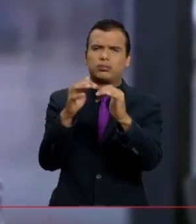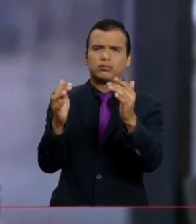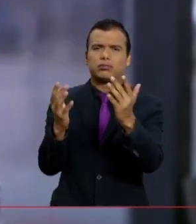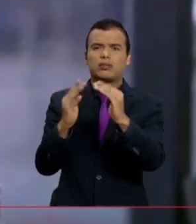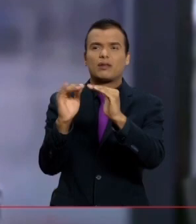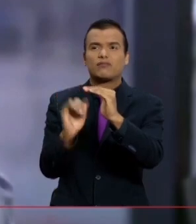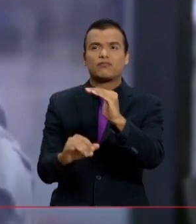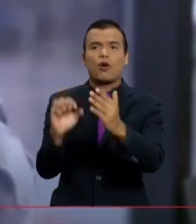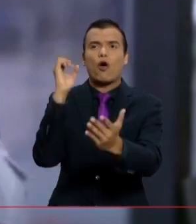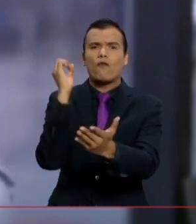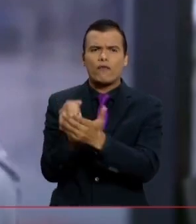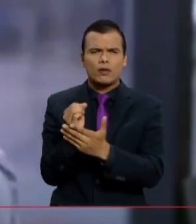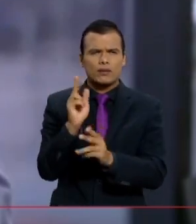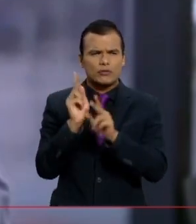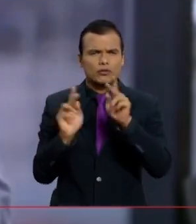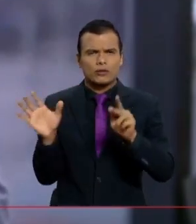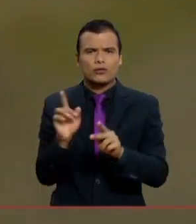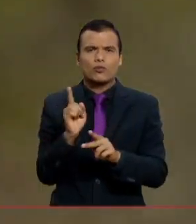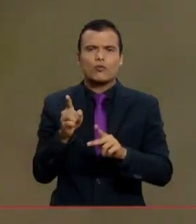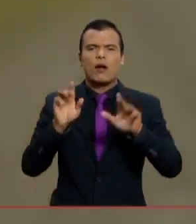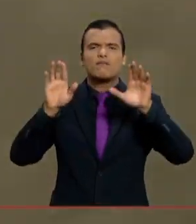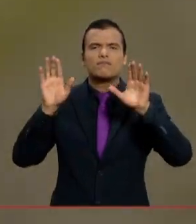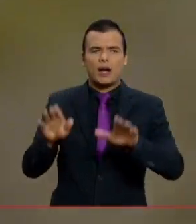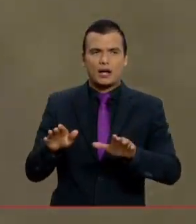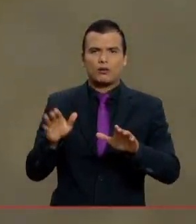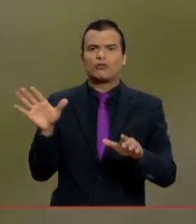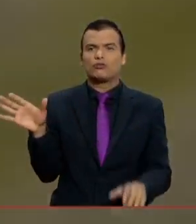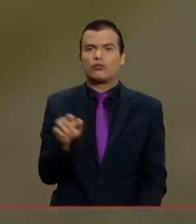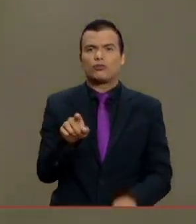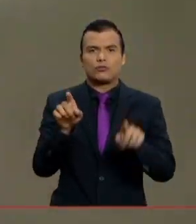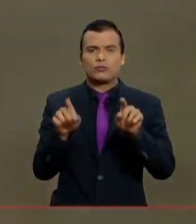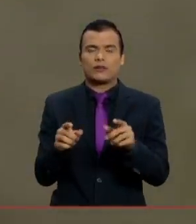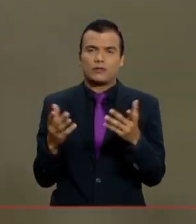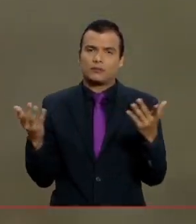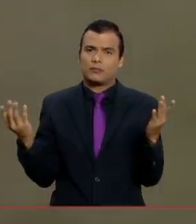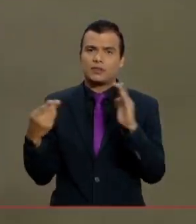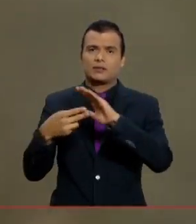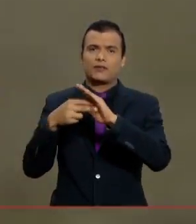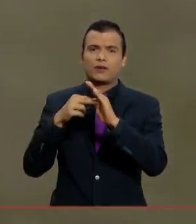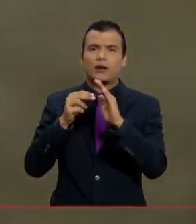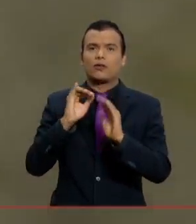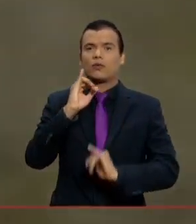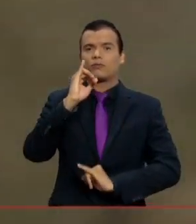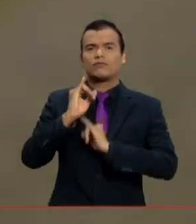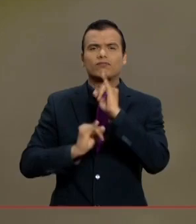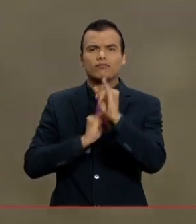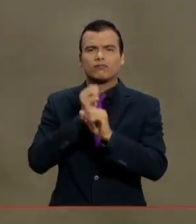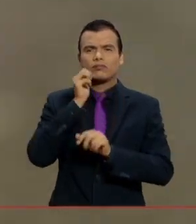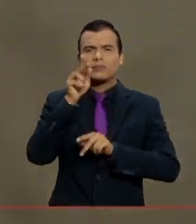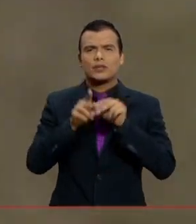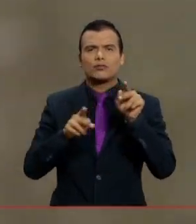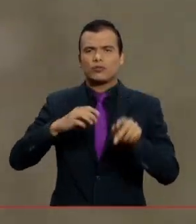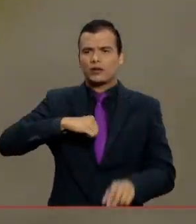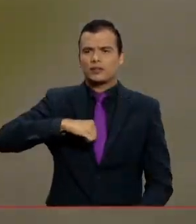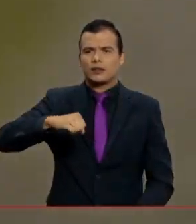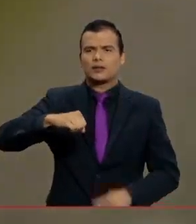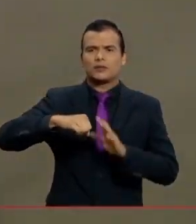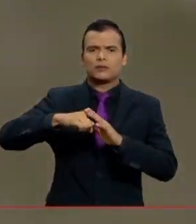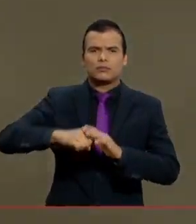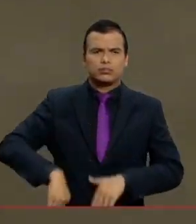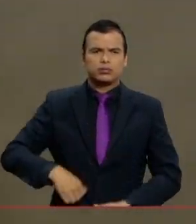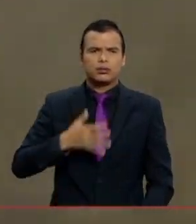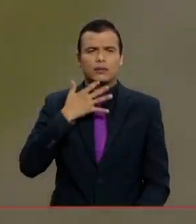los derechos fundamentales y transgreden los postulados del derecho internacional humanitario. Fueron 5 días de tensión e impotencia que tanto